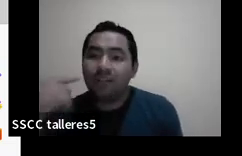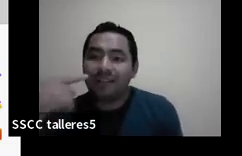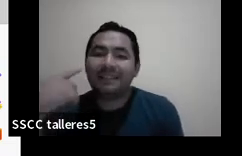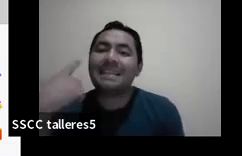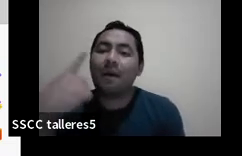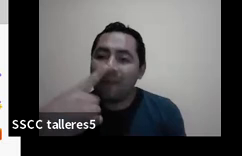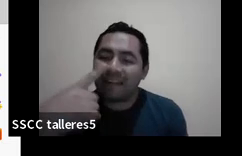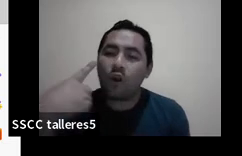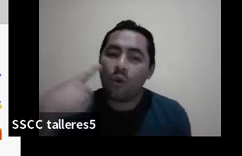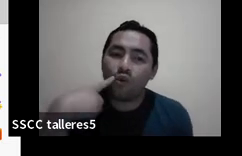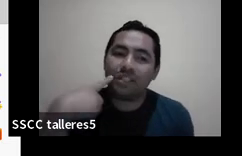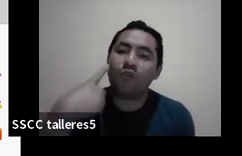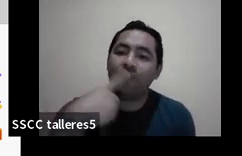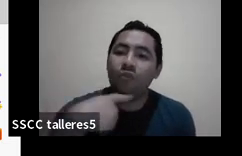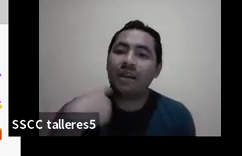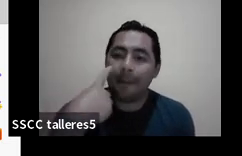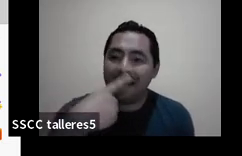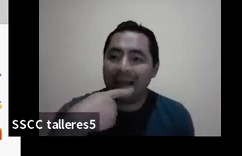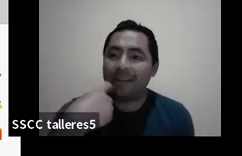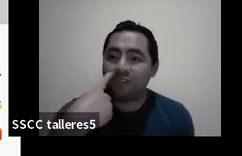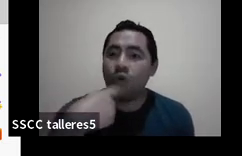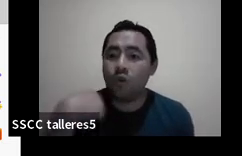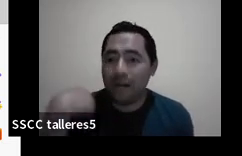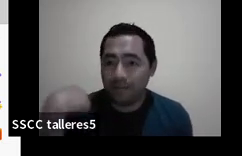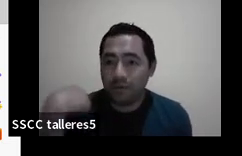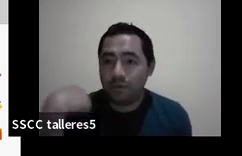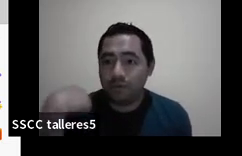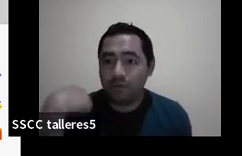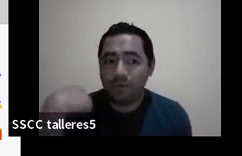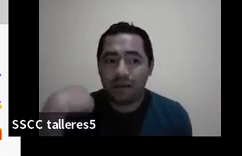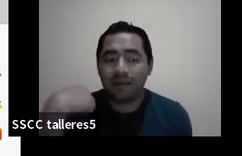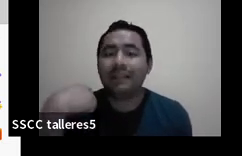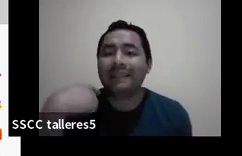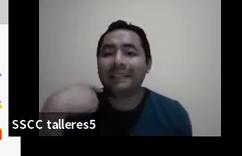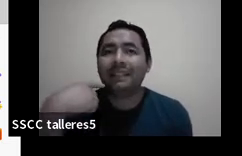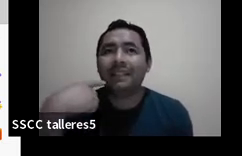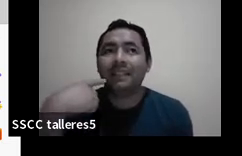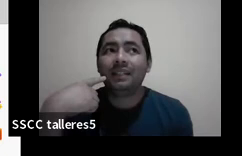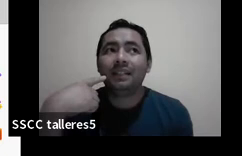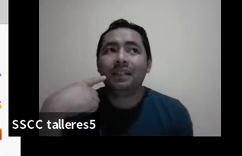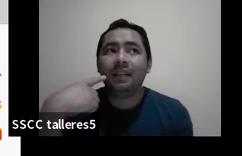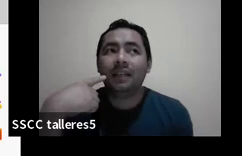El sordo necesita saber cómo se configuran las palabras con los labios, ¿ya?